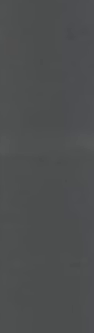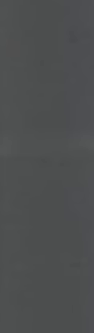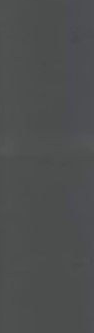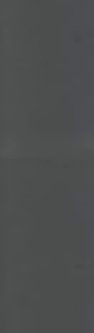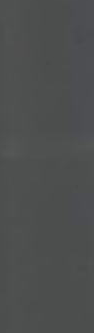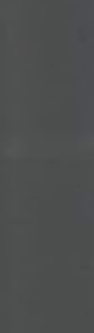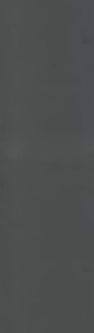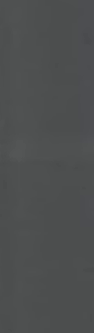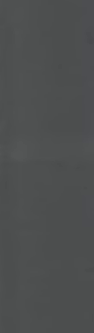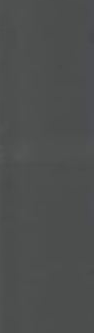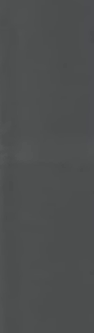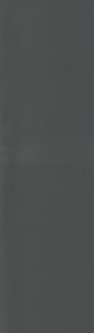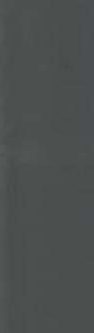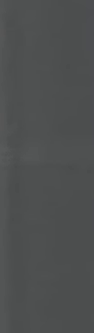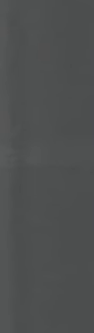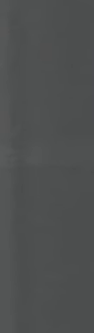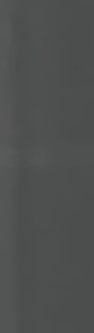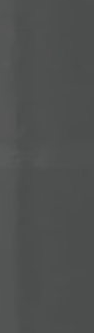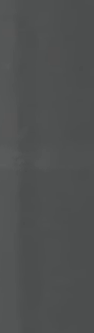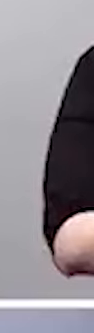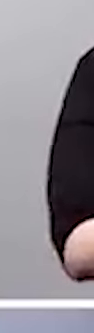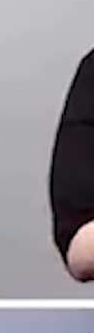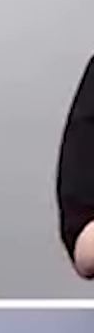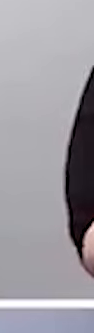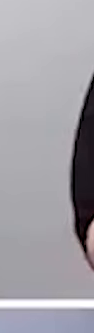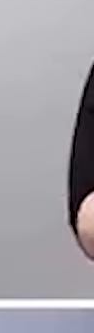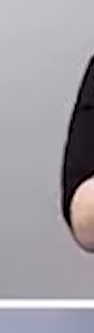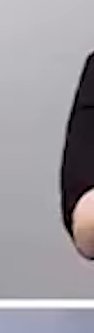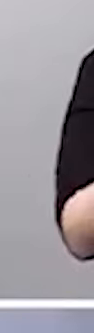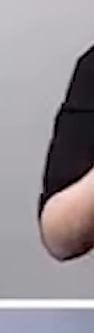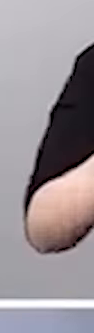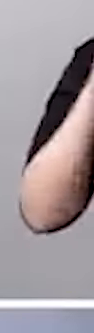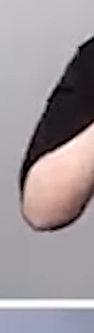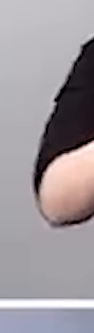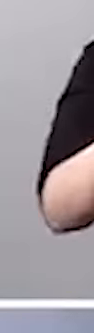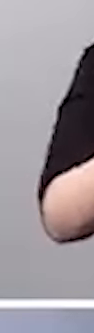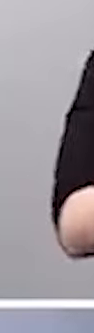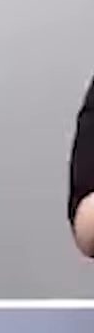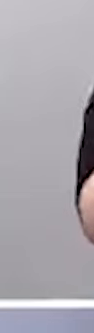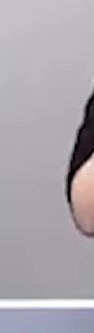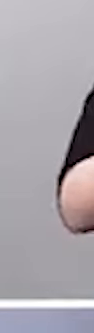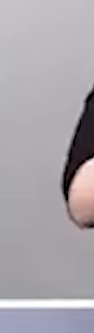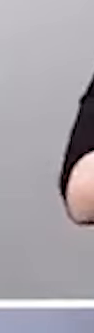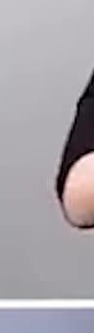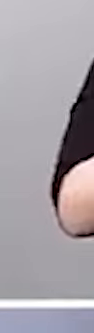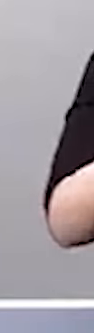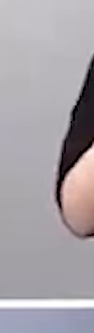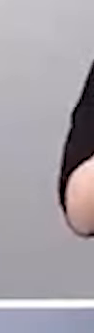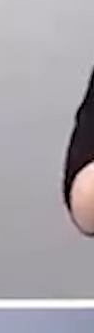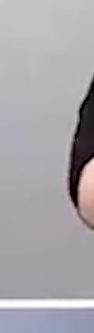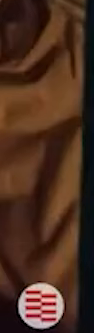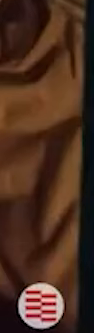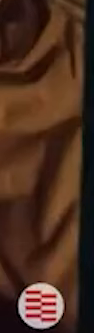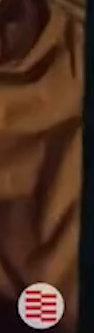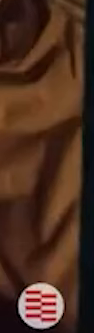El instructor del proceso, Pablo Llarena, ha remitido a los juzgados de Barcelona los informes aportados por los Mossos d'Esquadra y el Ministerio